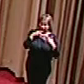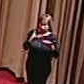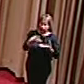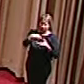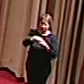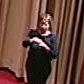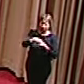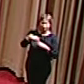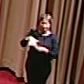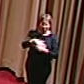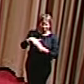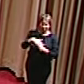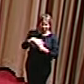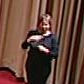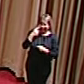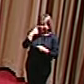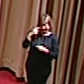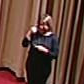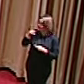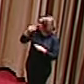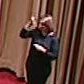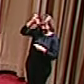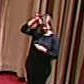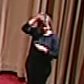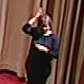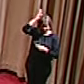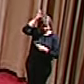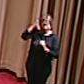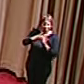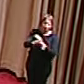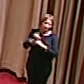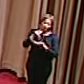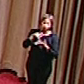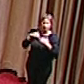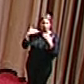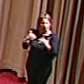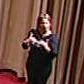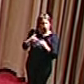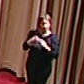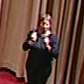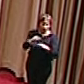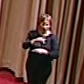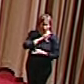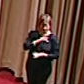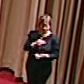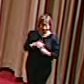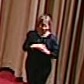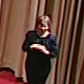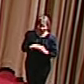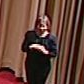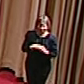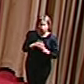en este lugar del corazón de Granada, para la entrega a sus hijos predilectos, a sus hijos adoptivos, a sus